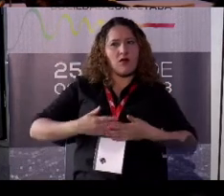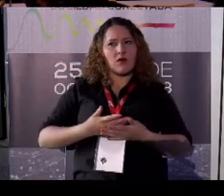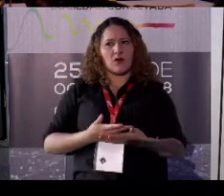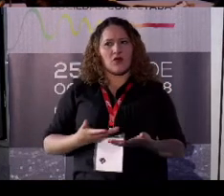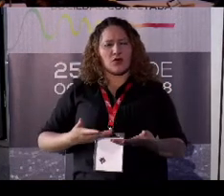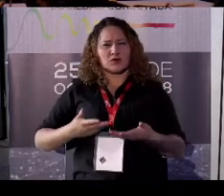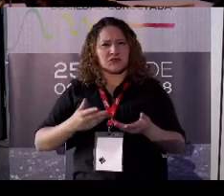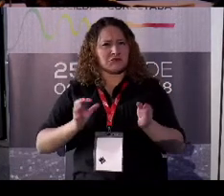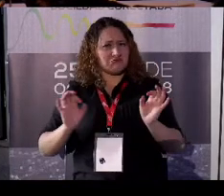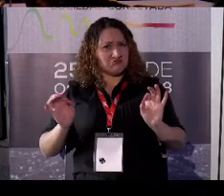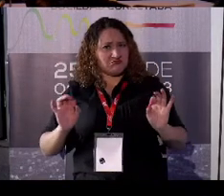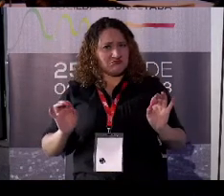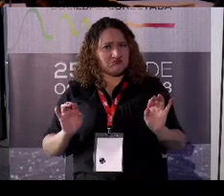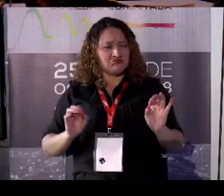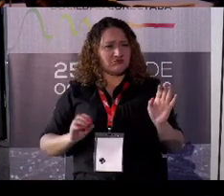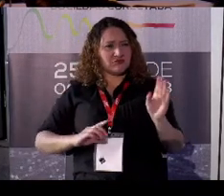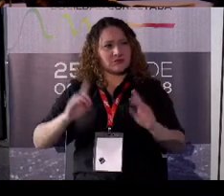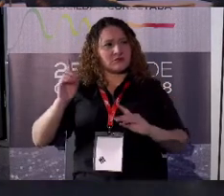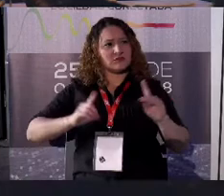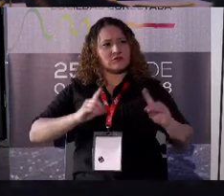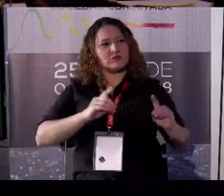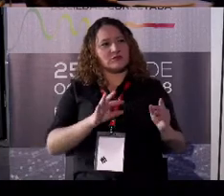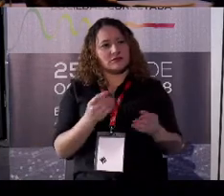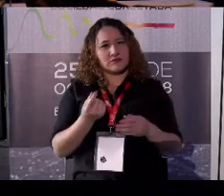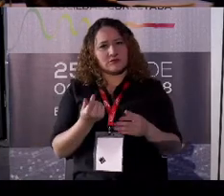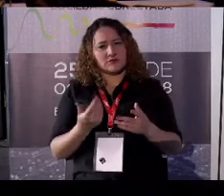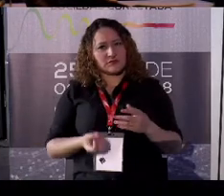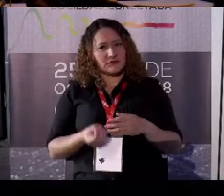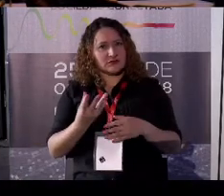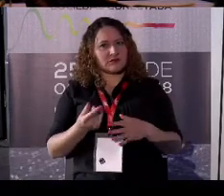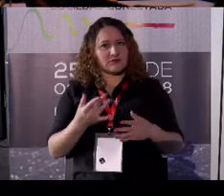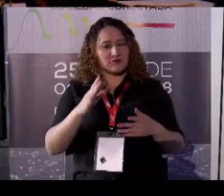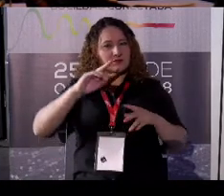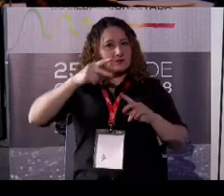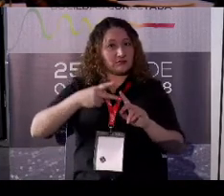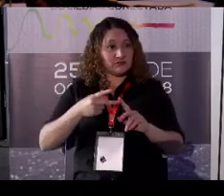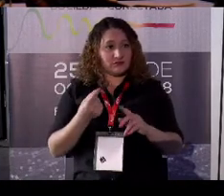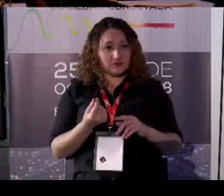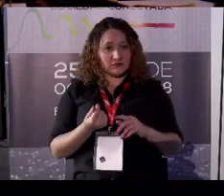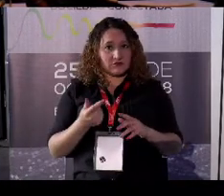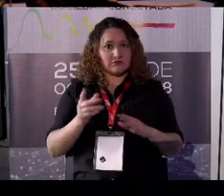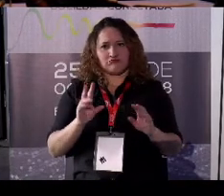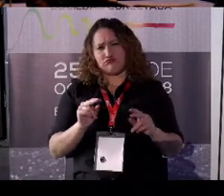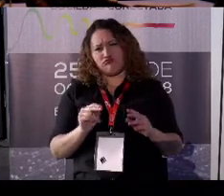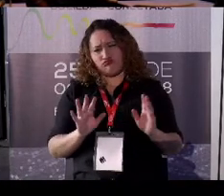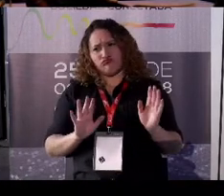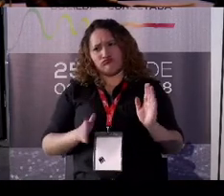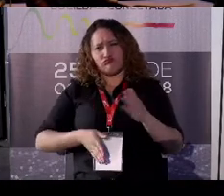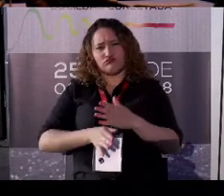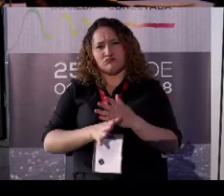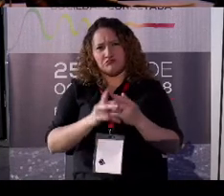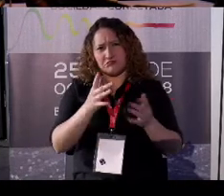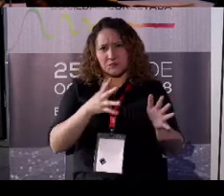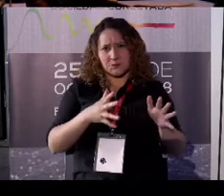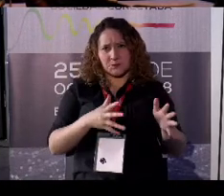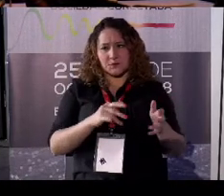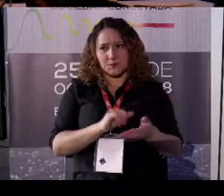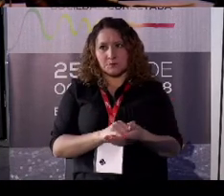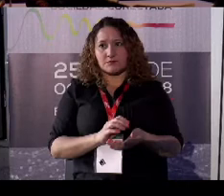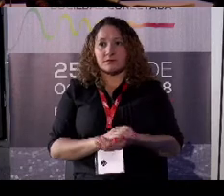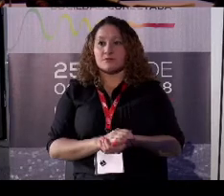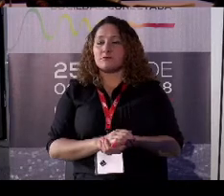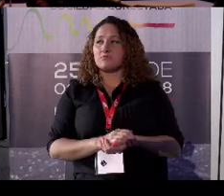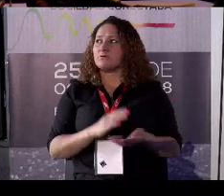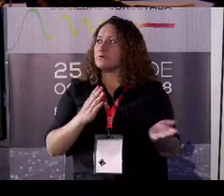la determinación de esos precios no son necesariamente segundo precio, pero sigue un poco esa idea. Aquí lo que tenemos